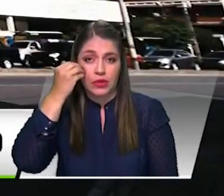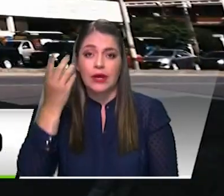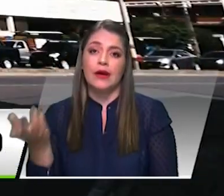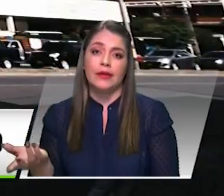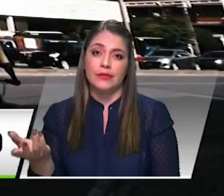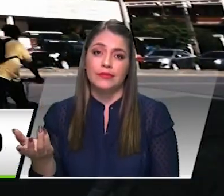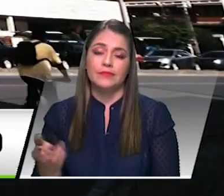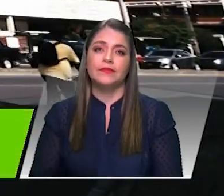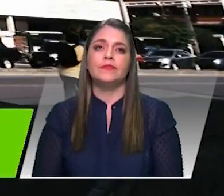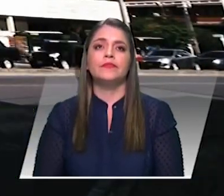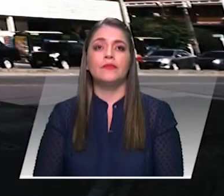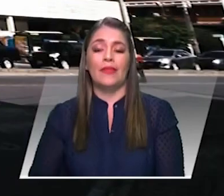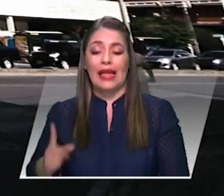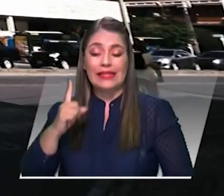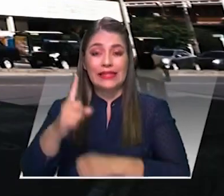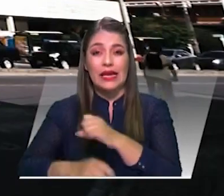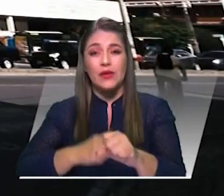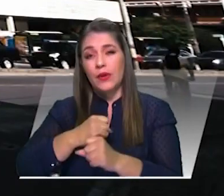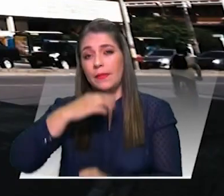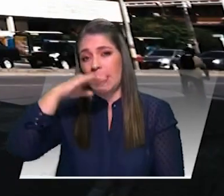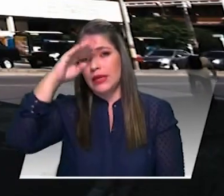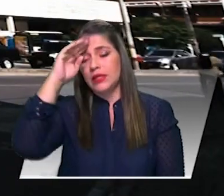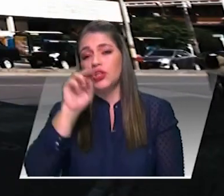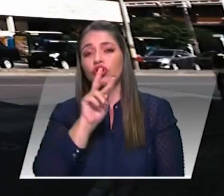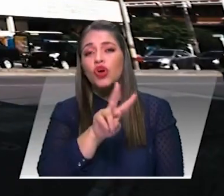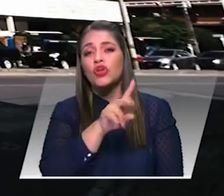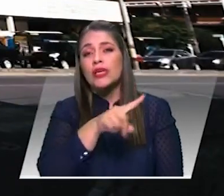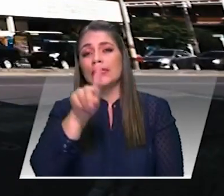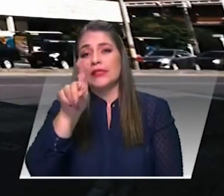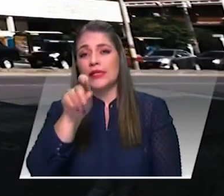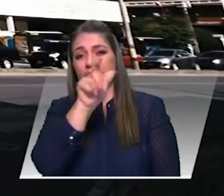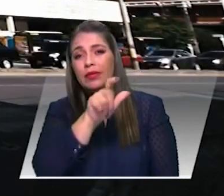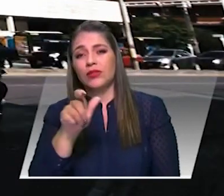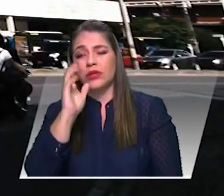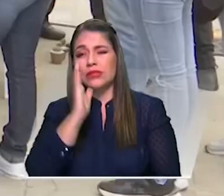lo corrido del año en Medellín han muerto 216 personas en